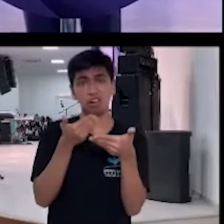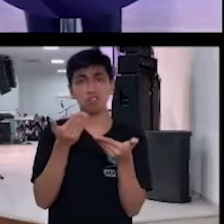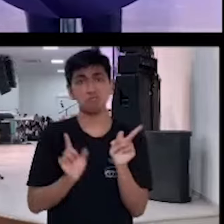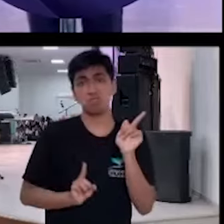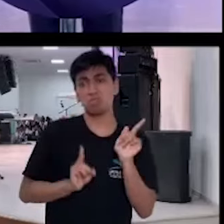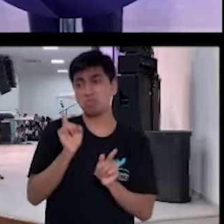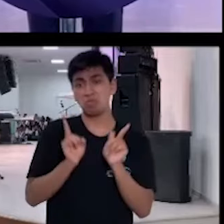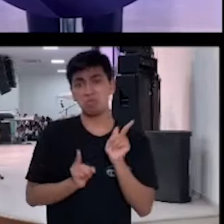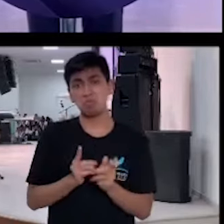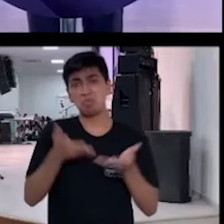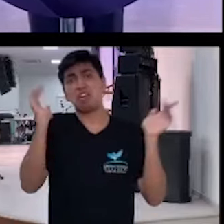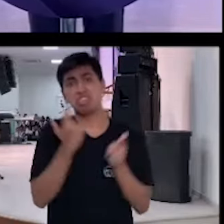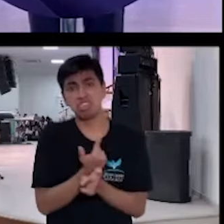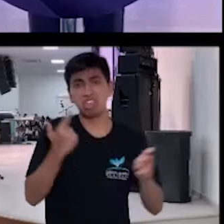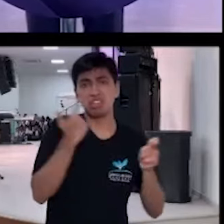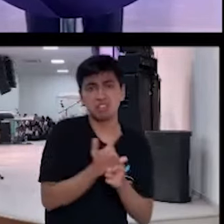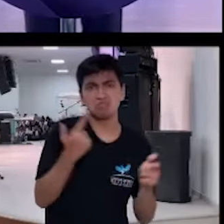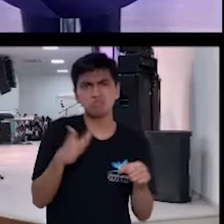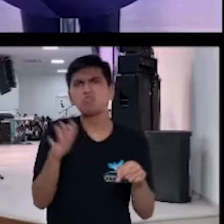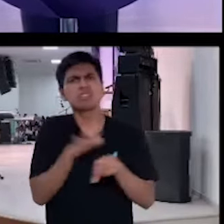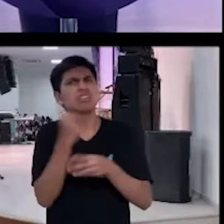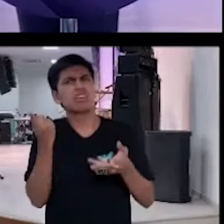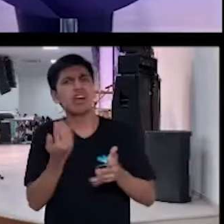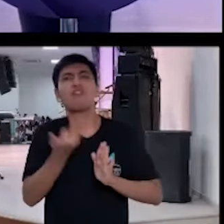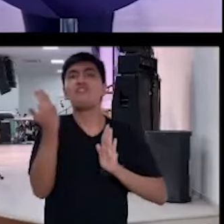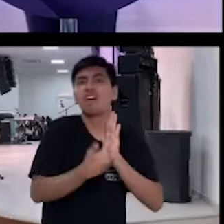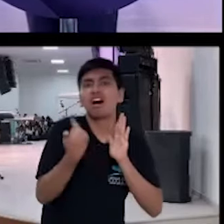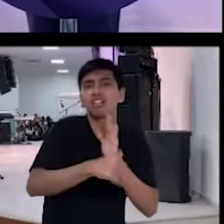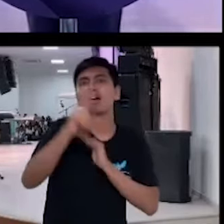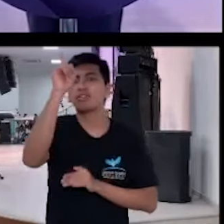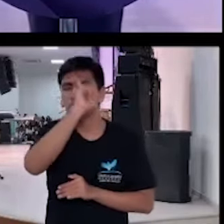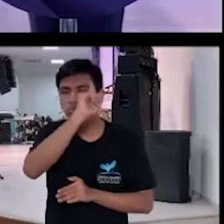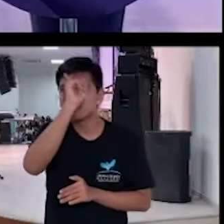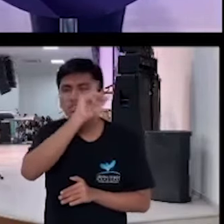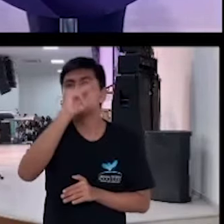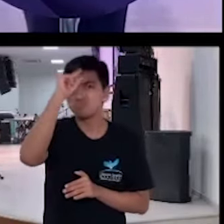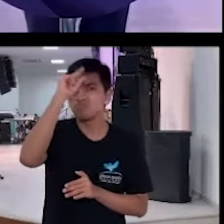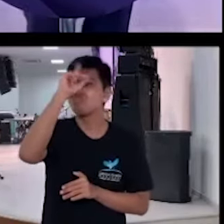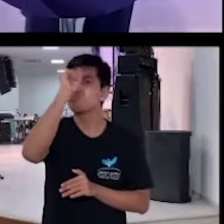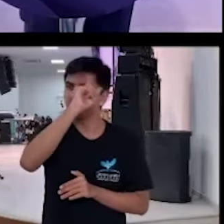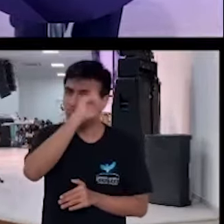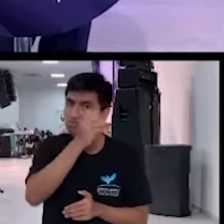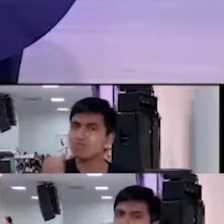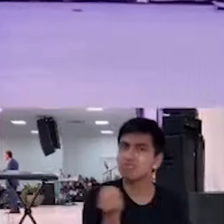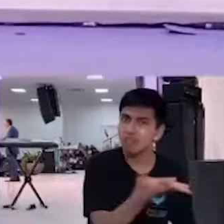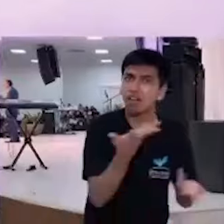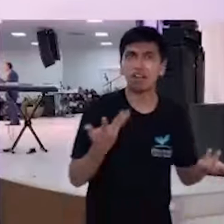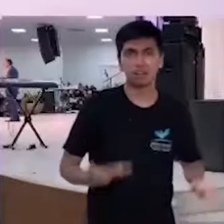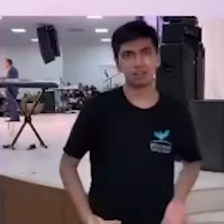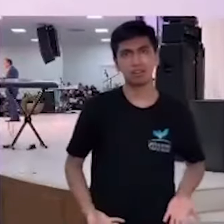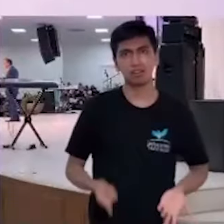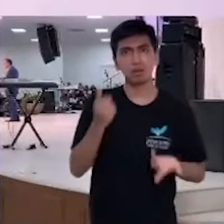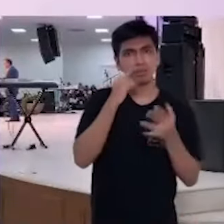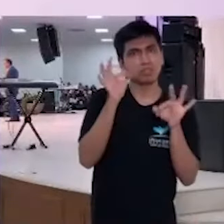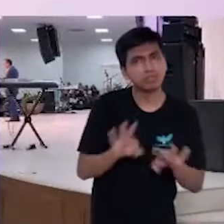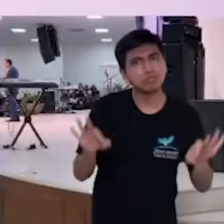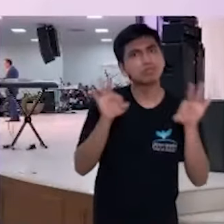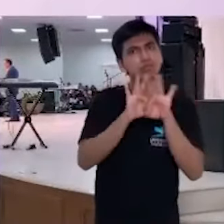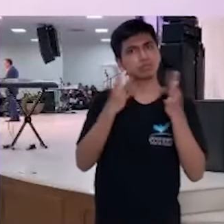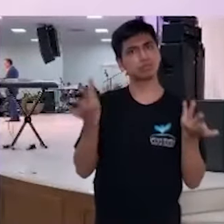la sabiduría, se afirma la sabiduría. Digan conmigo, por favor: donde no hay dirección sabia, caerá el